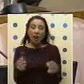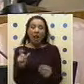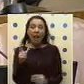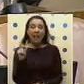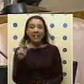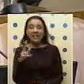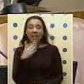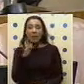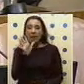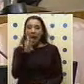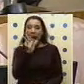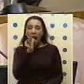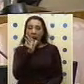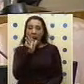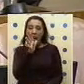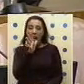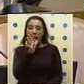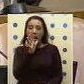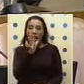glaciares como aguas.